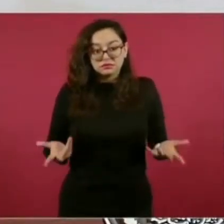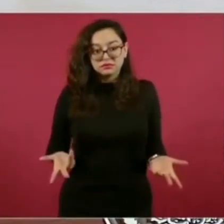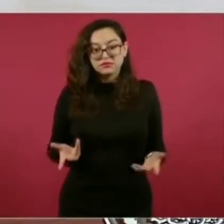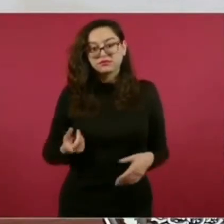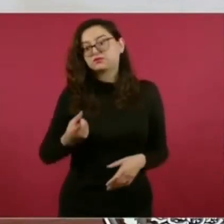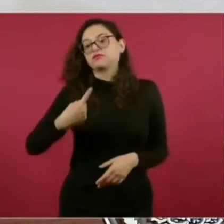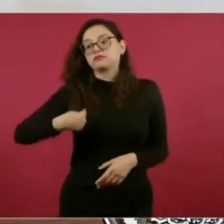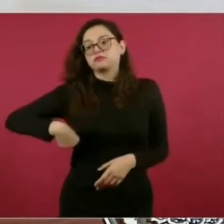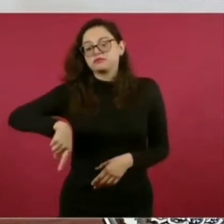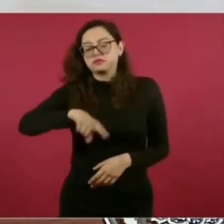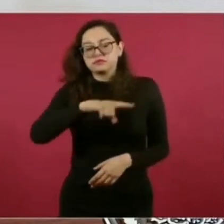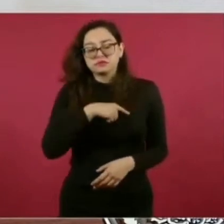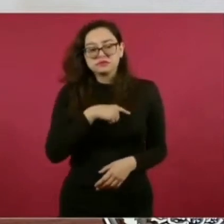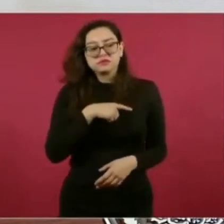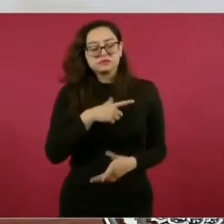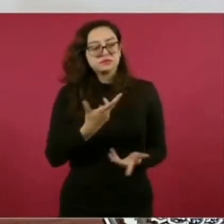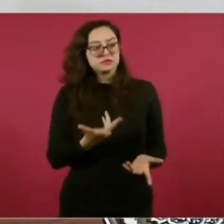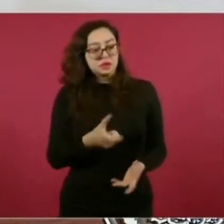que la gente